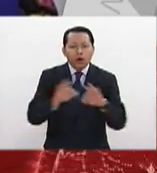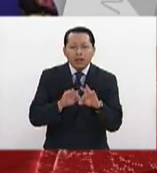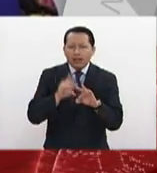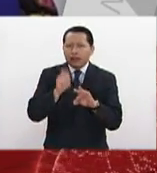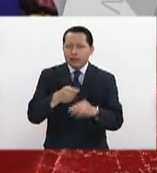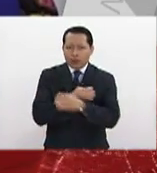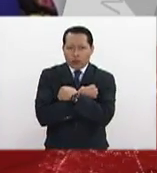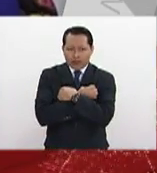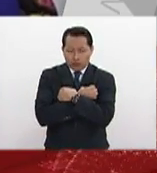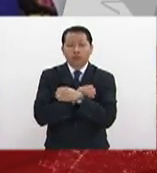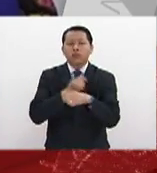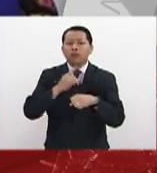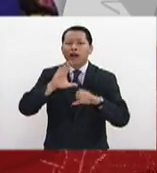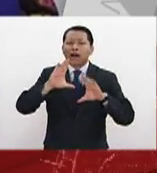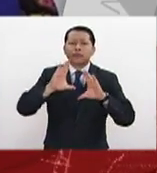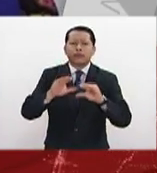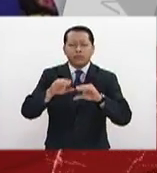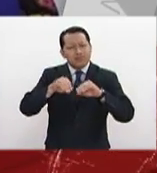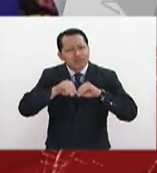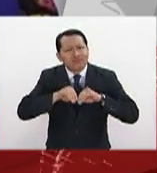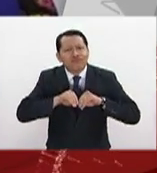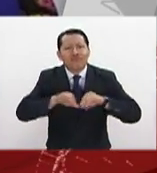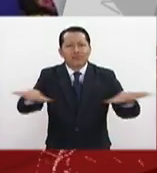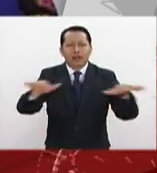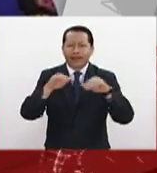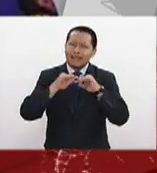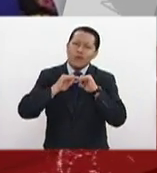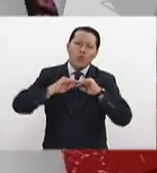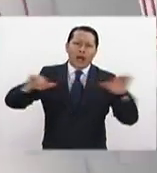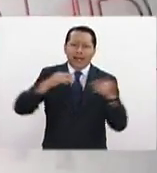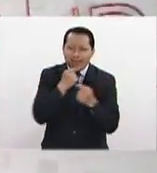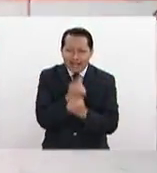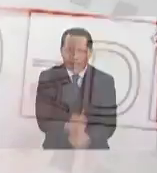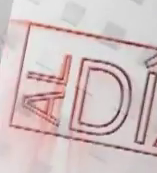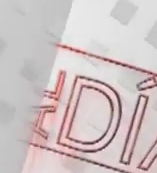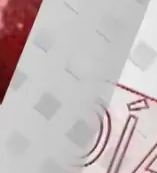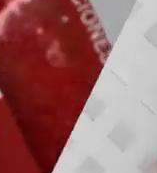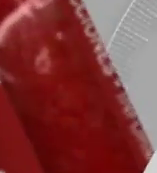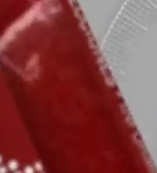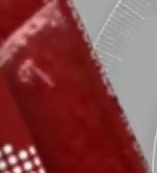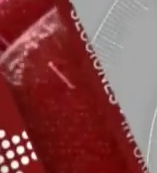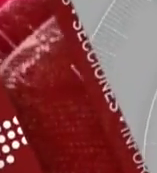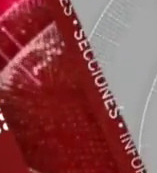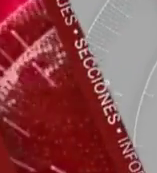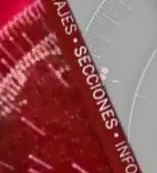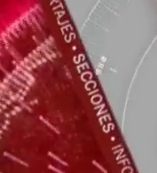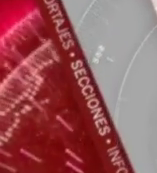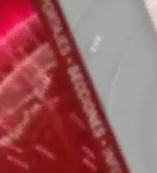nuestra educación transmita el mensaje de igualdad a cada niño.